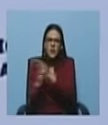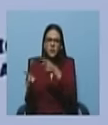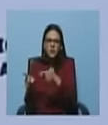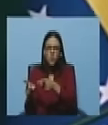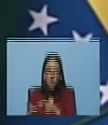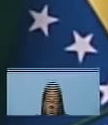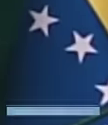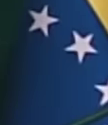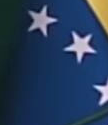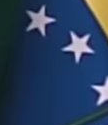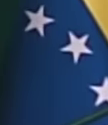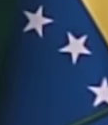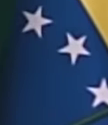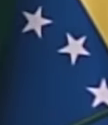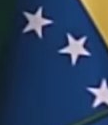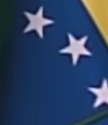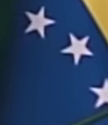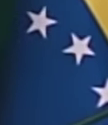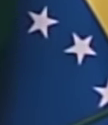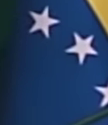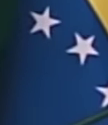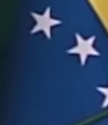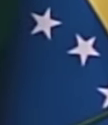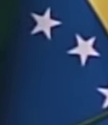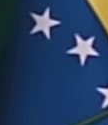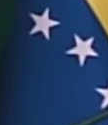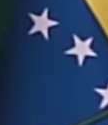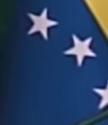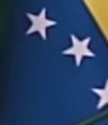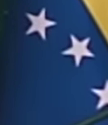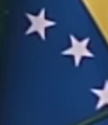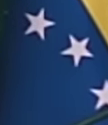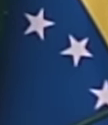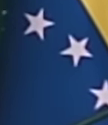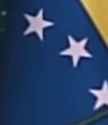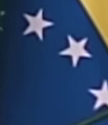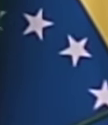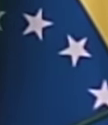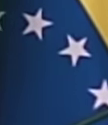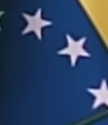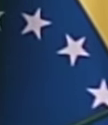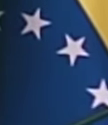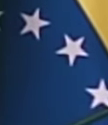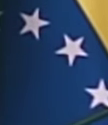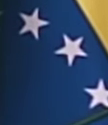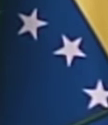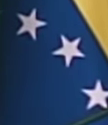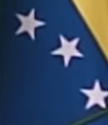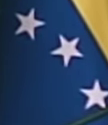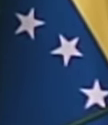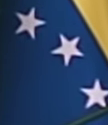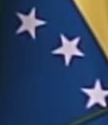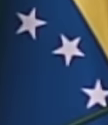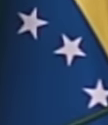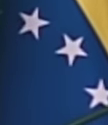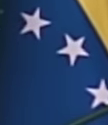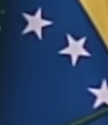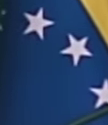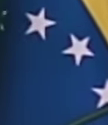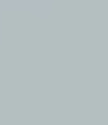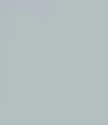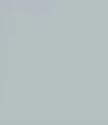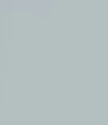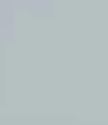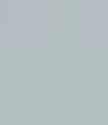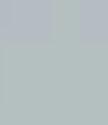hasta ahora pues es contradictoria las funciones que ejercía en la alcaldía, lo que sí es cierto es que tenía